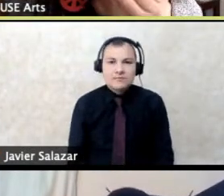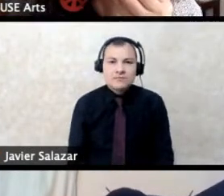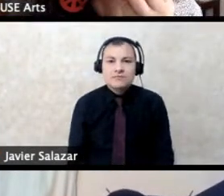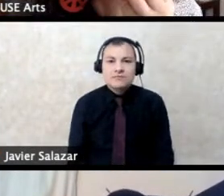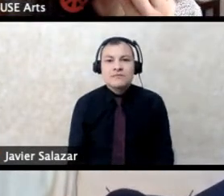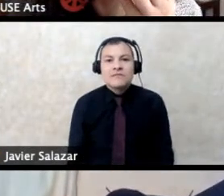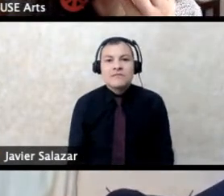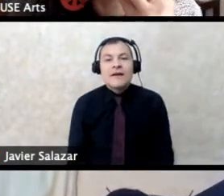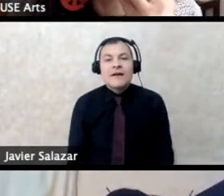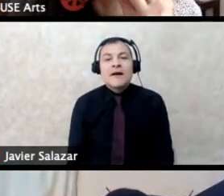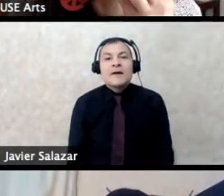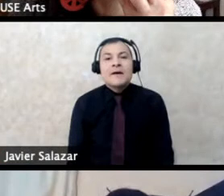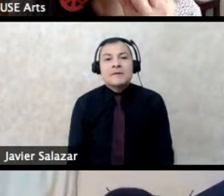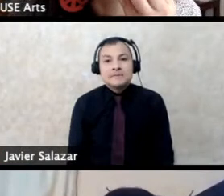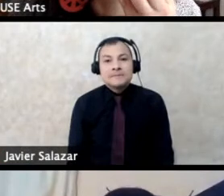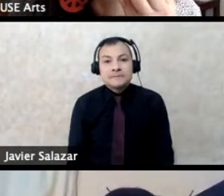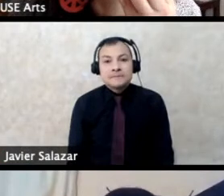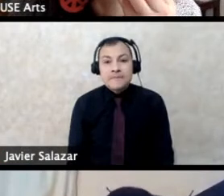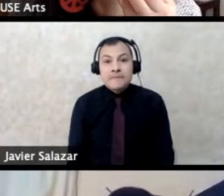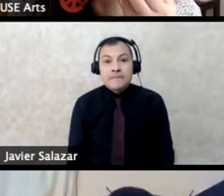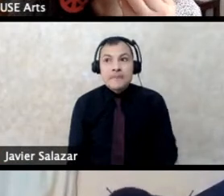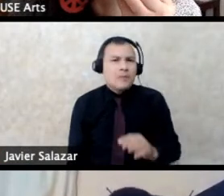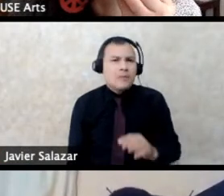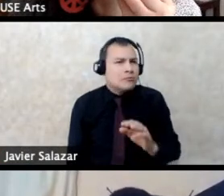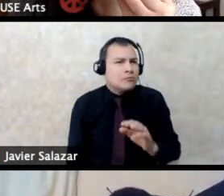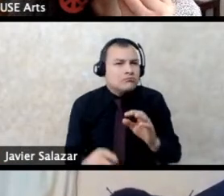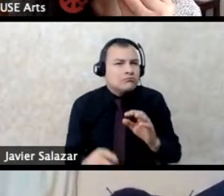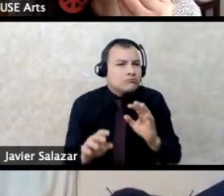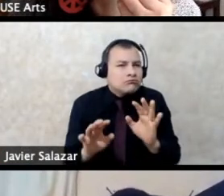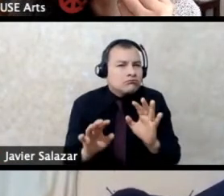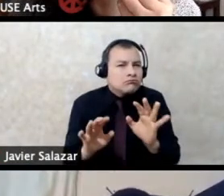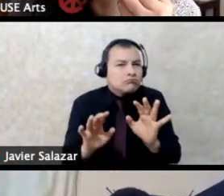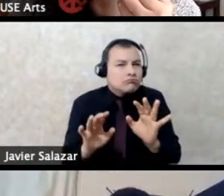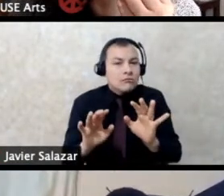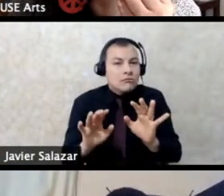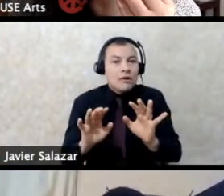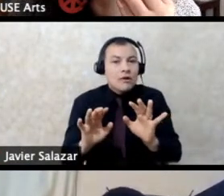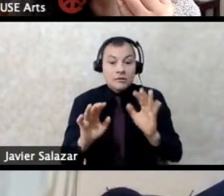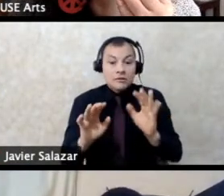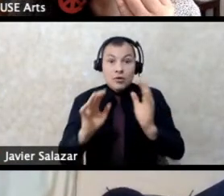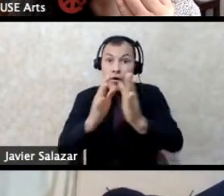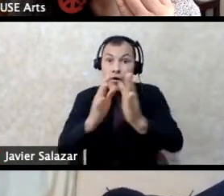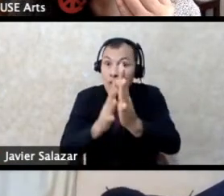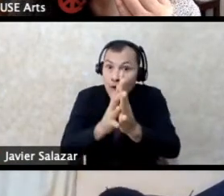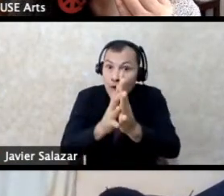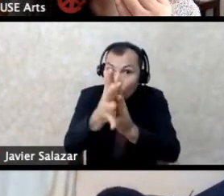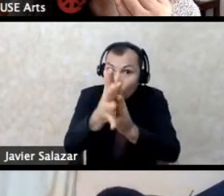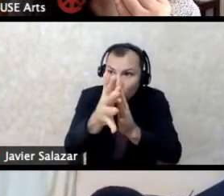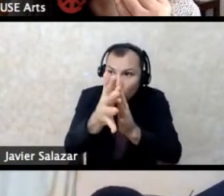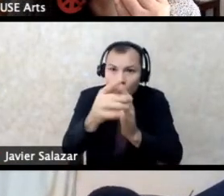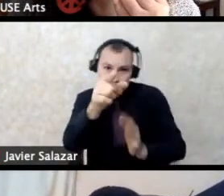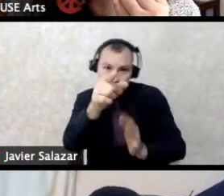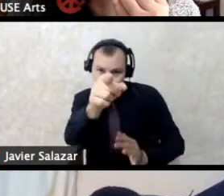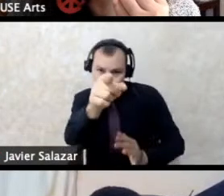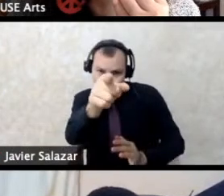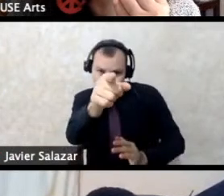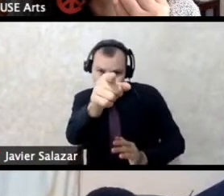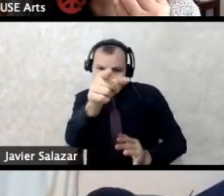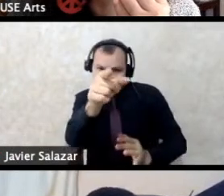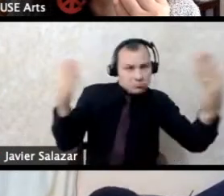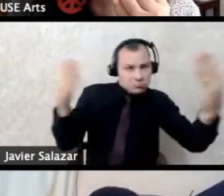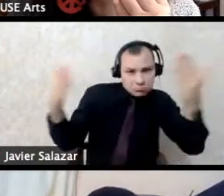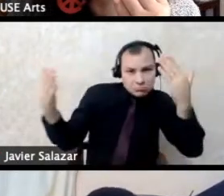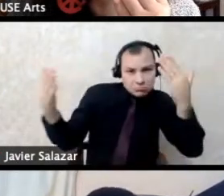Para mencionar un poquito la y comparar con los compañeros de Quimbaya, aunque soy oriundo de